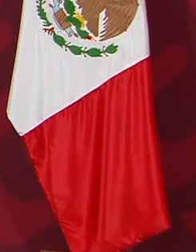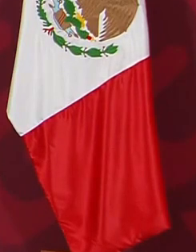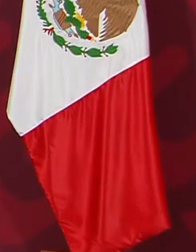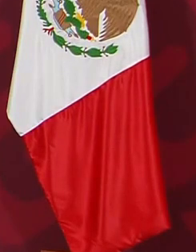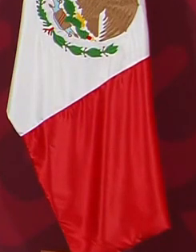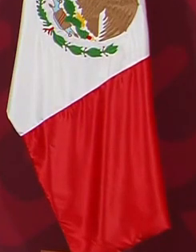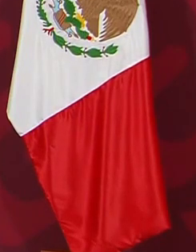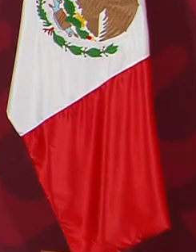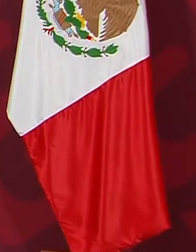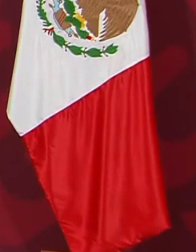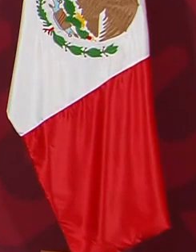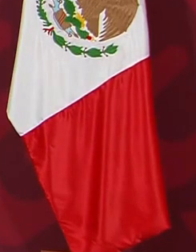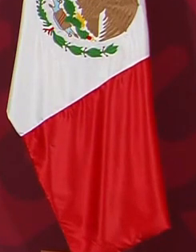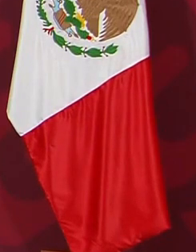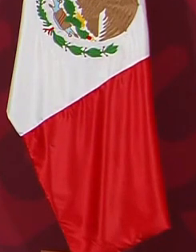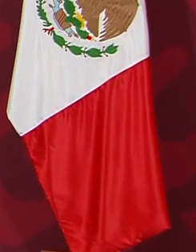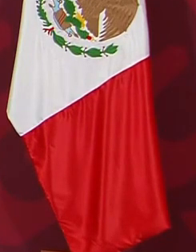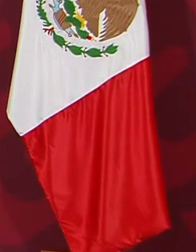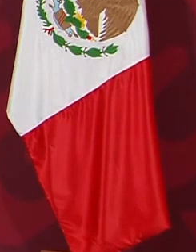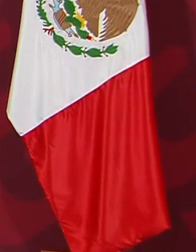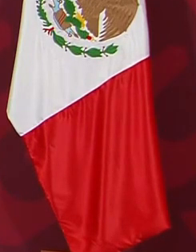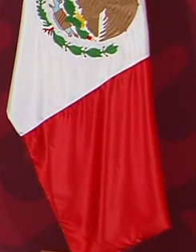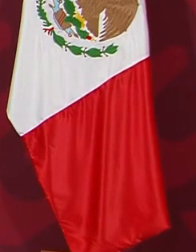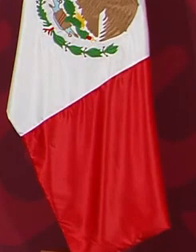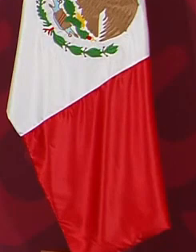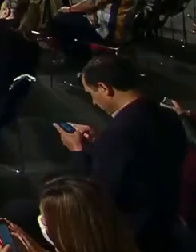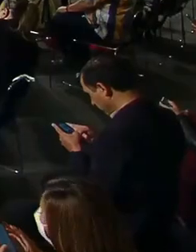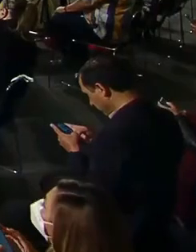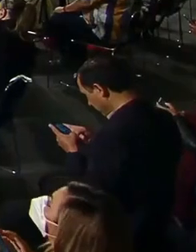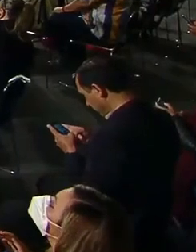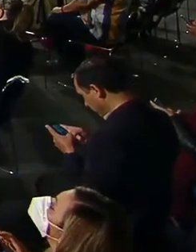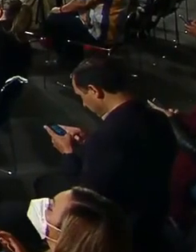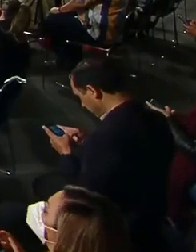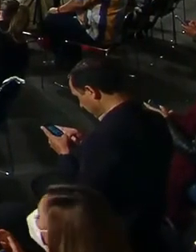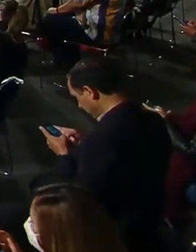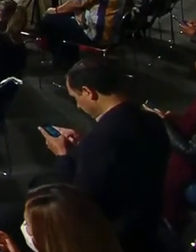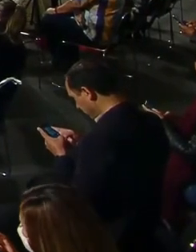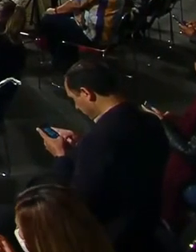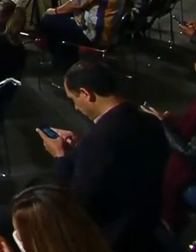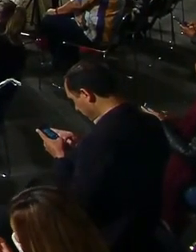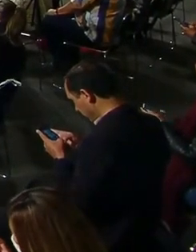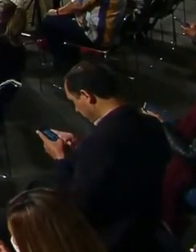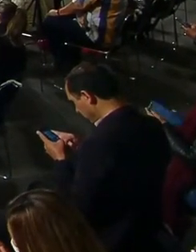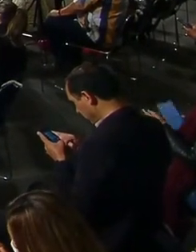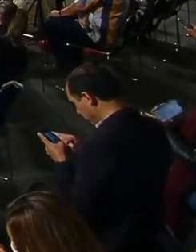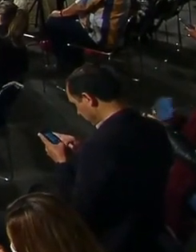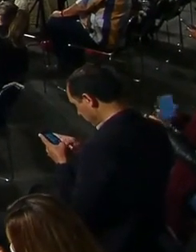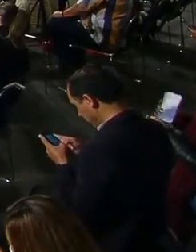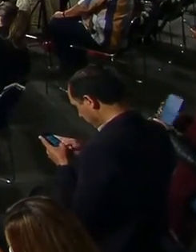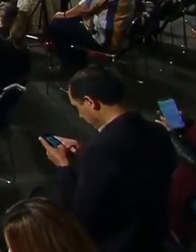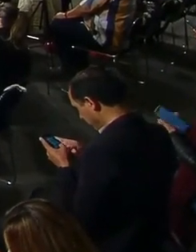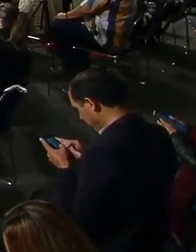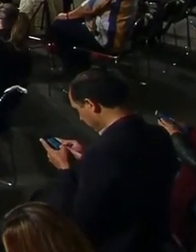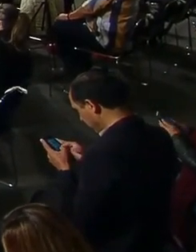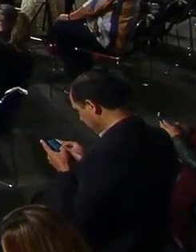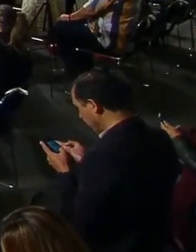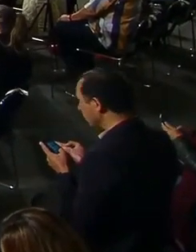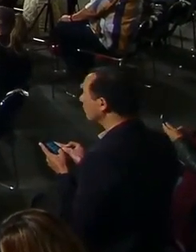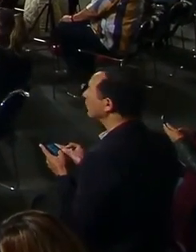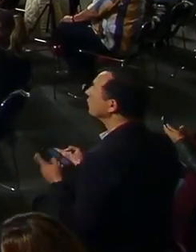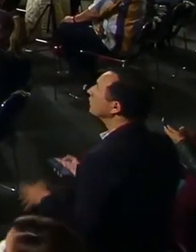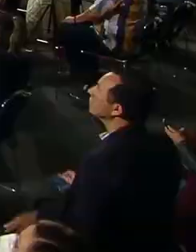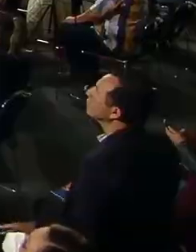asma bronquial y a mí solo me encontraron una cruda realidad. En